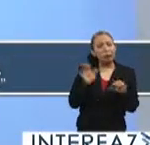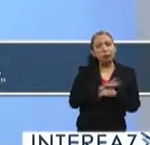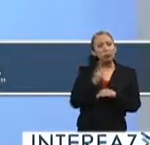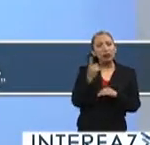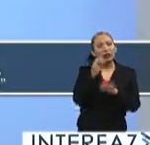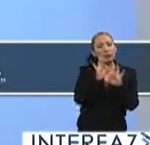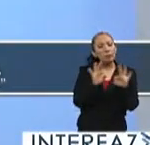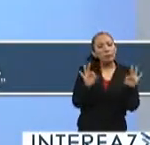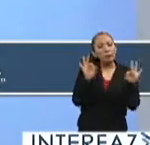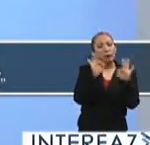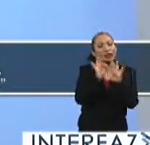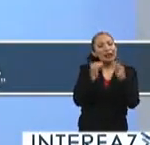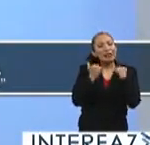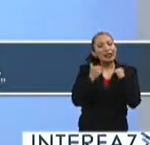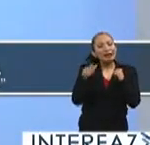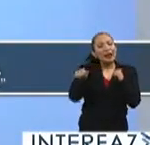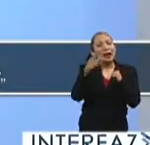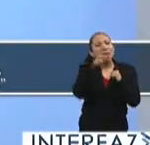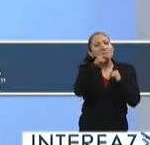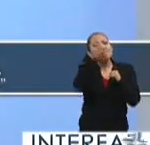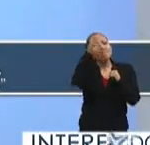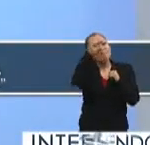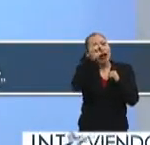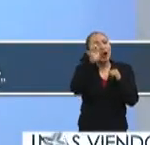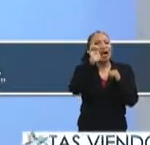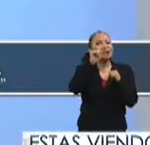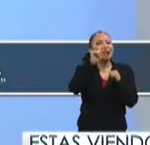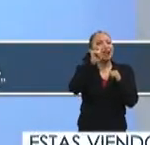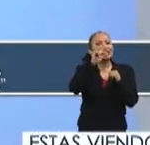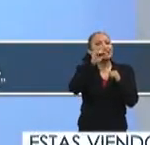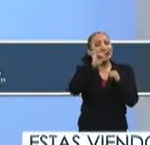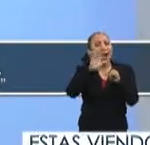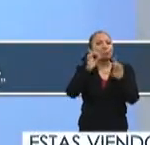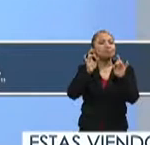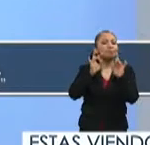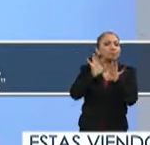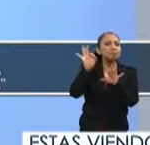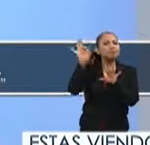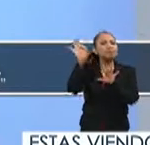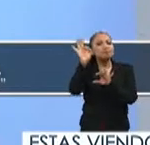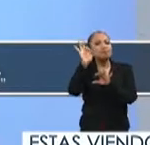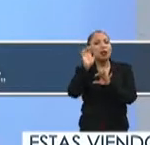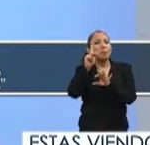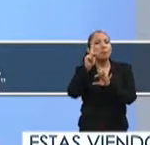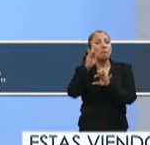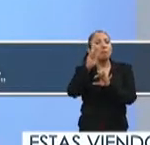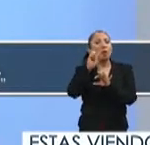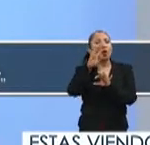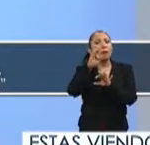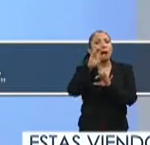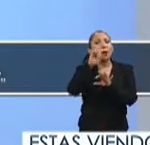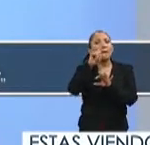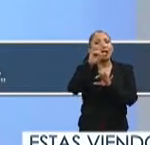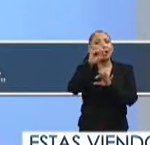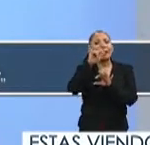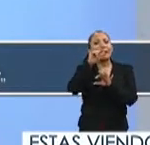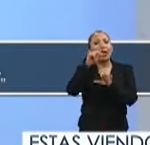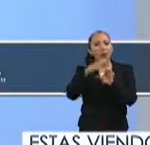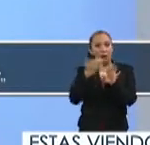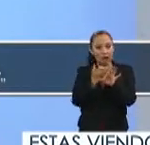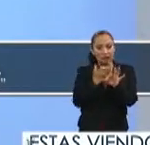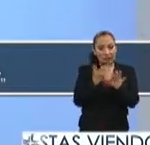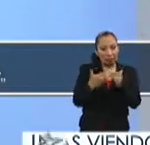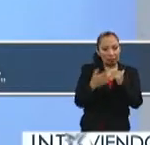qué es tan importante entender estos conceptos de la estadística, la probabilidad, sobre todo en un momento histórico en el